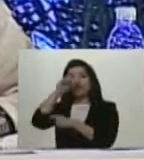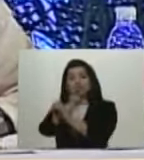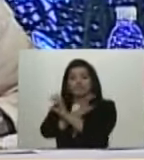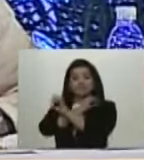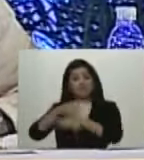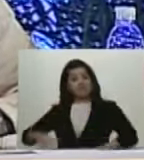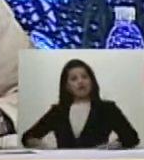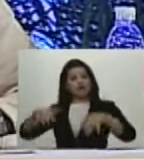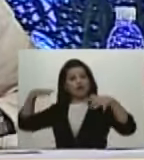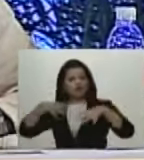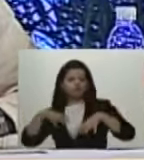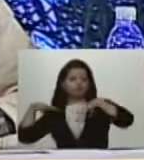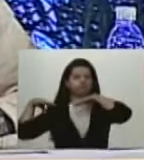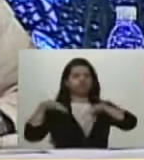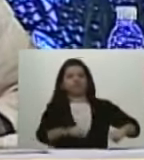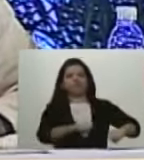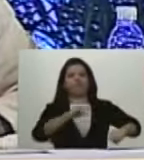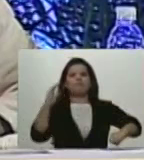brutal.